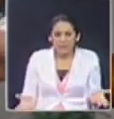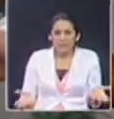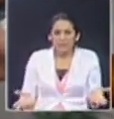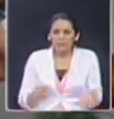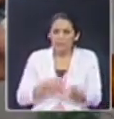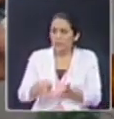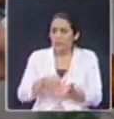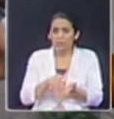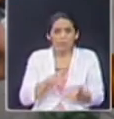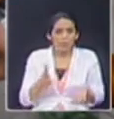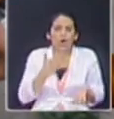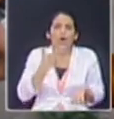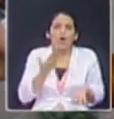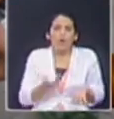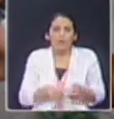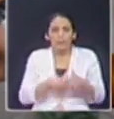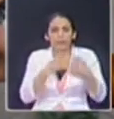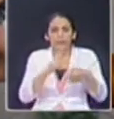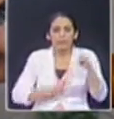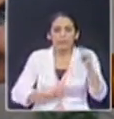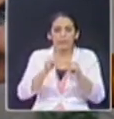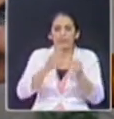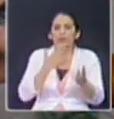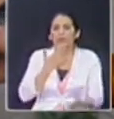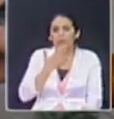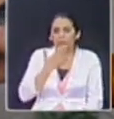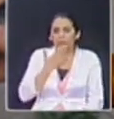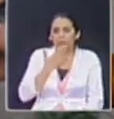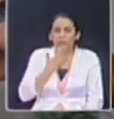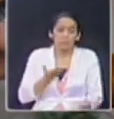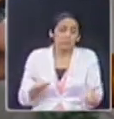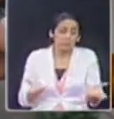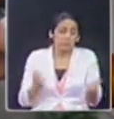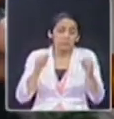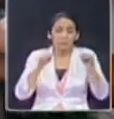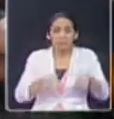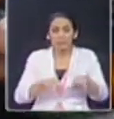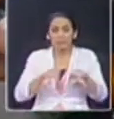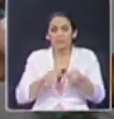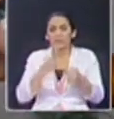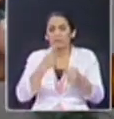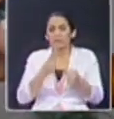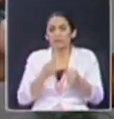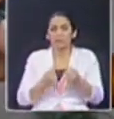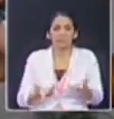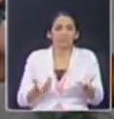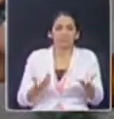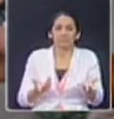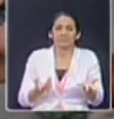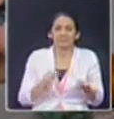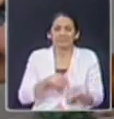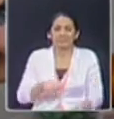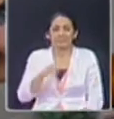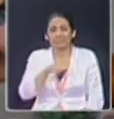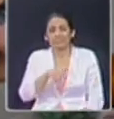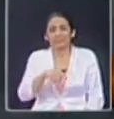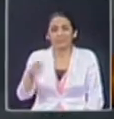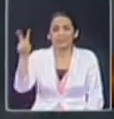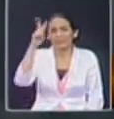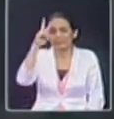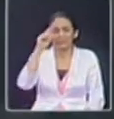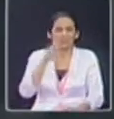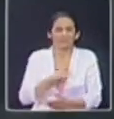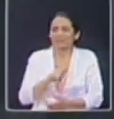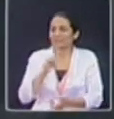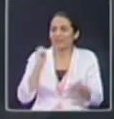más importante porque esto es lo que ya van a comenzar la obra. Sin embargo, hacemos un show, porque yo opino que es un show. De